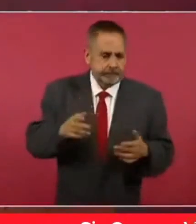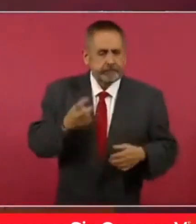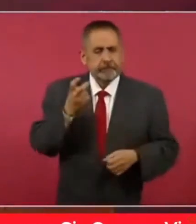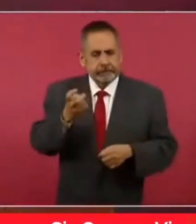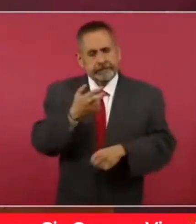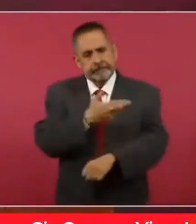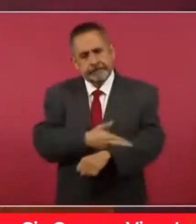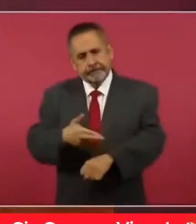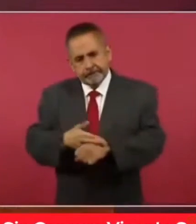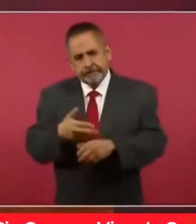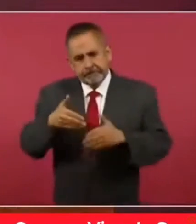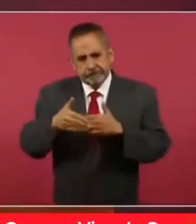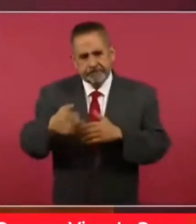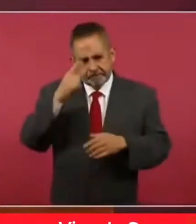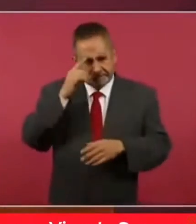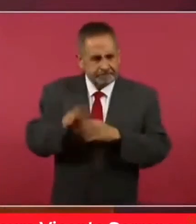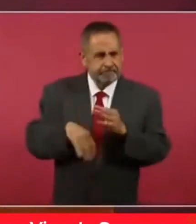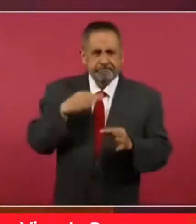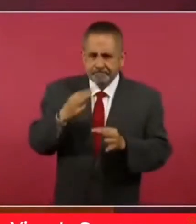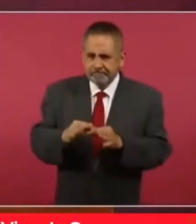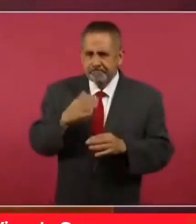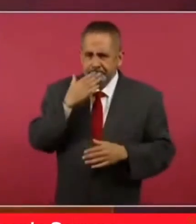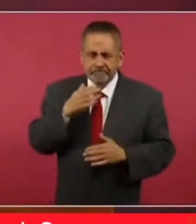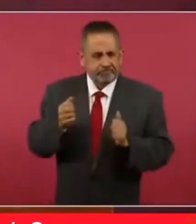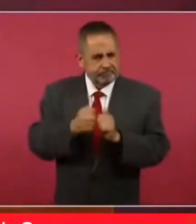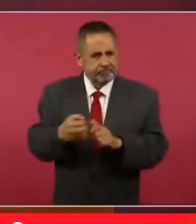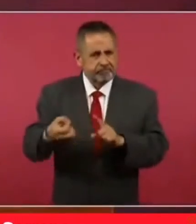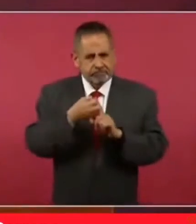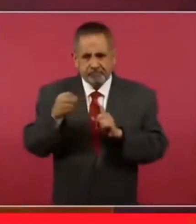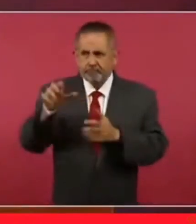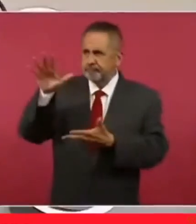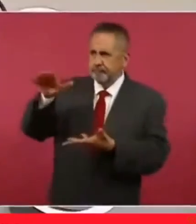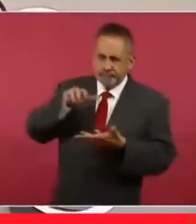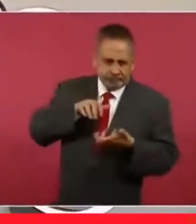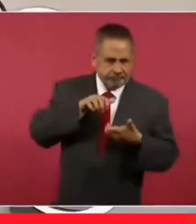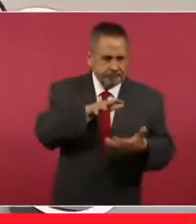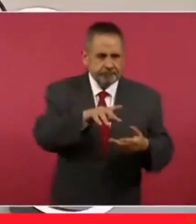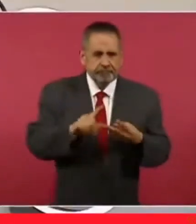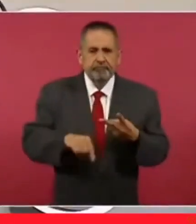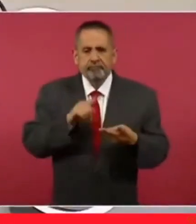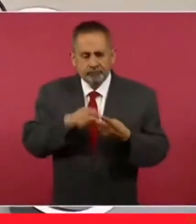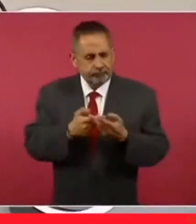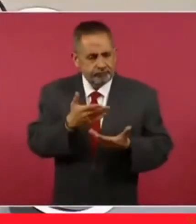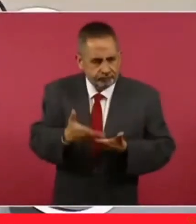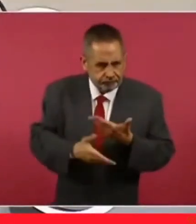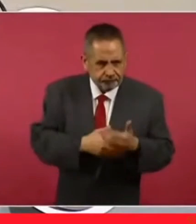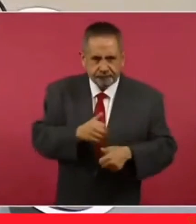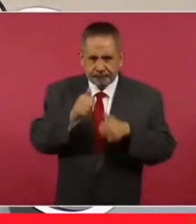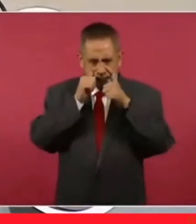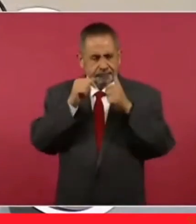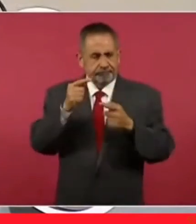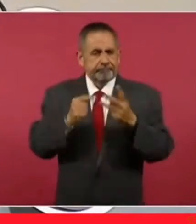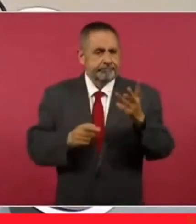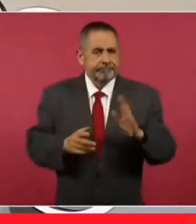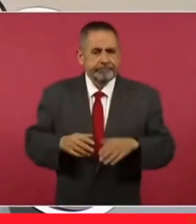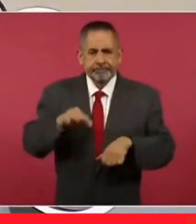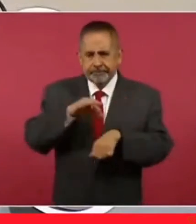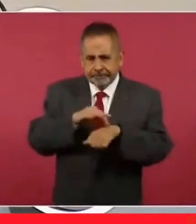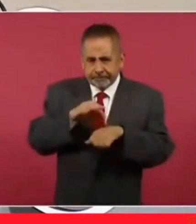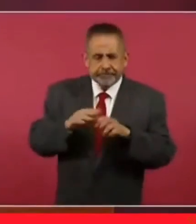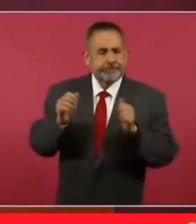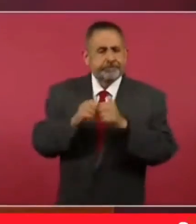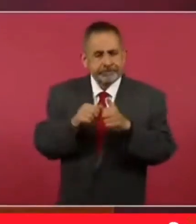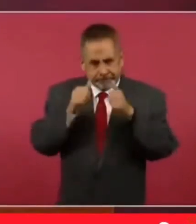estamos haciendo que se cumpla con el abasto, que se cumpla con el servicio también